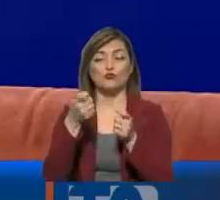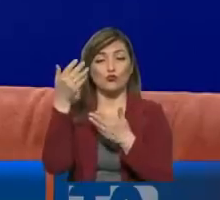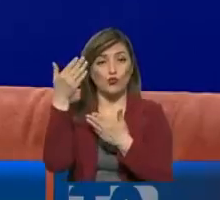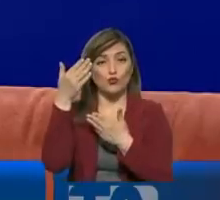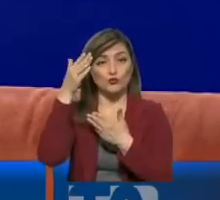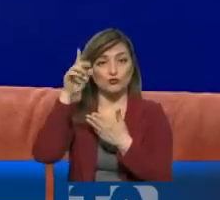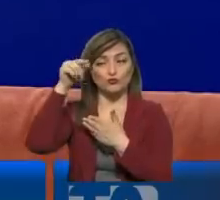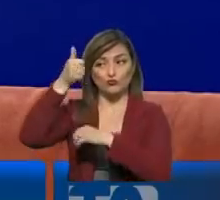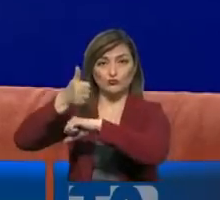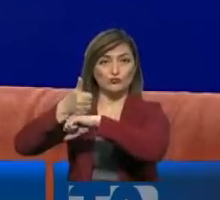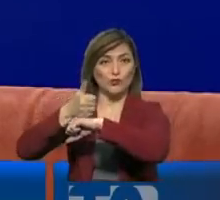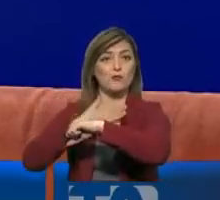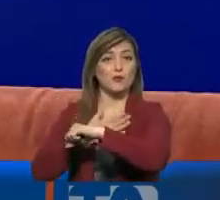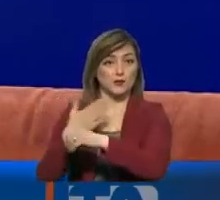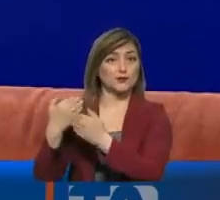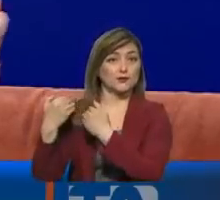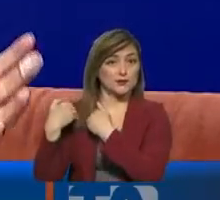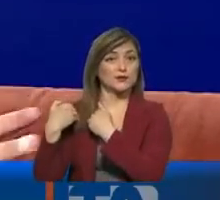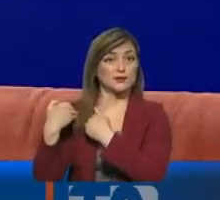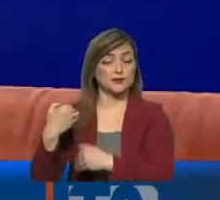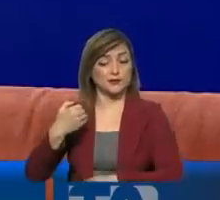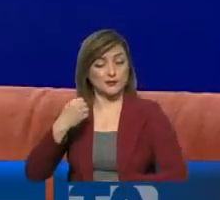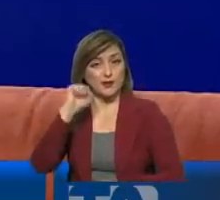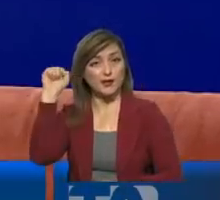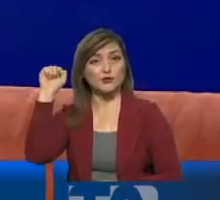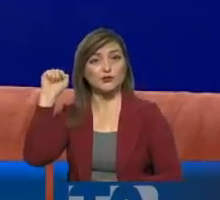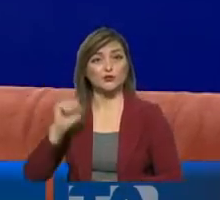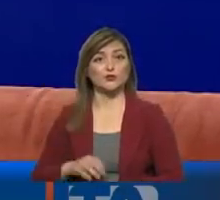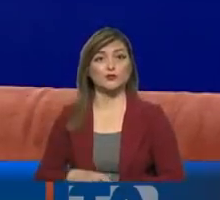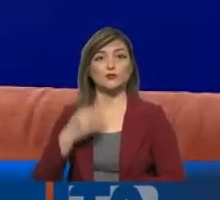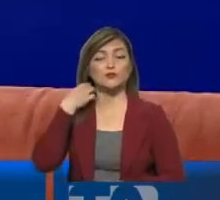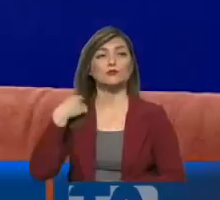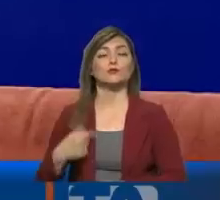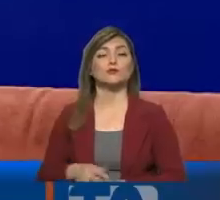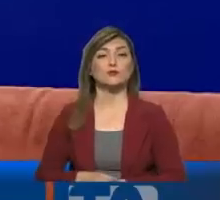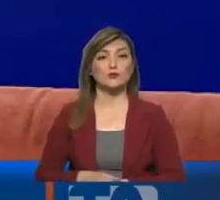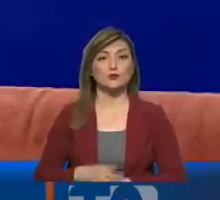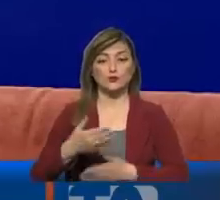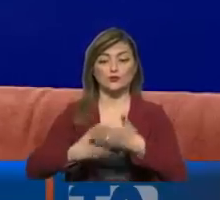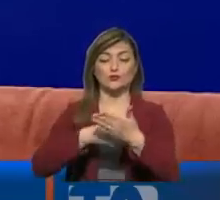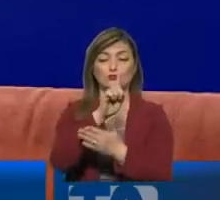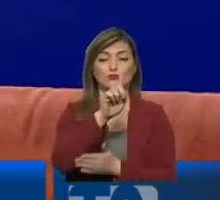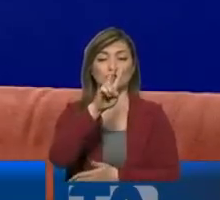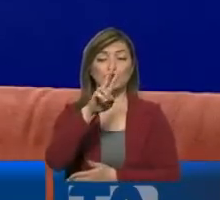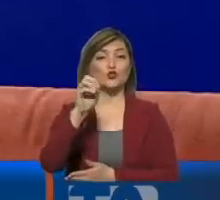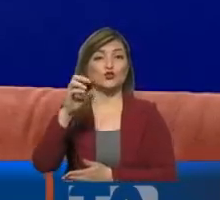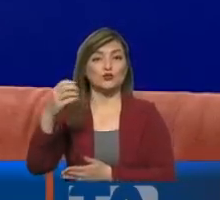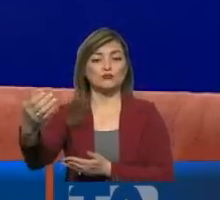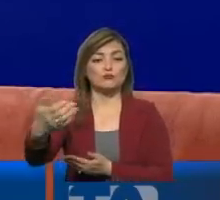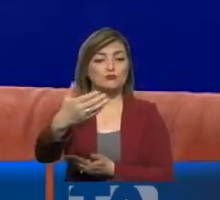nuestros gobernantes. Nosotros lo que hicimos fue recolectar en más de 1.200 documentos las